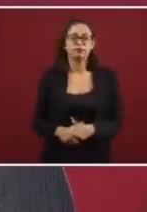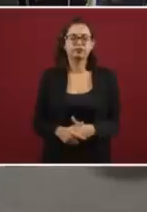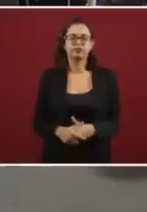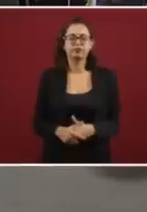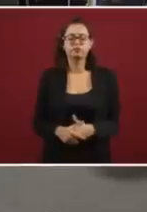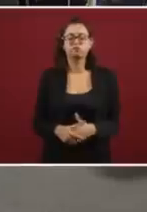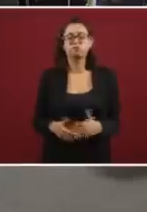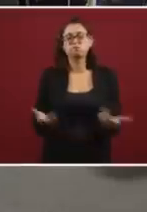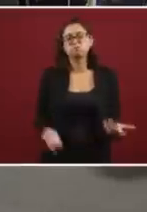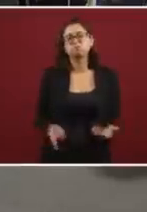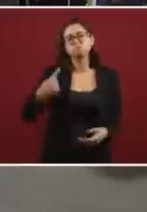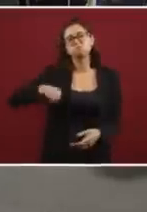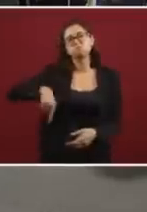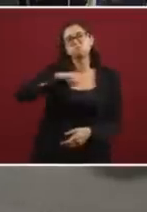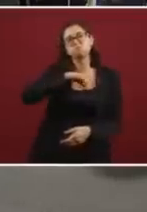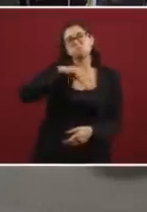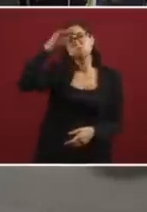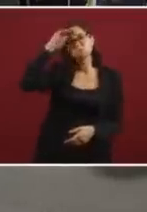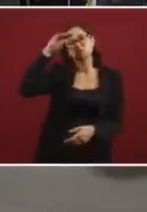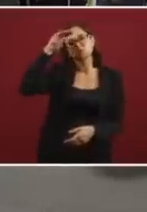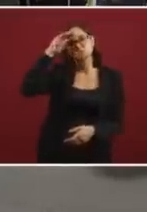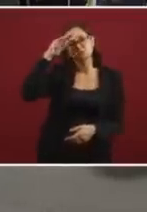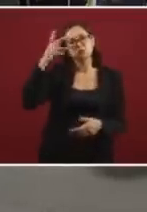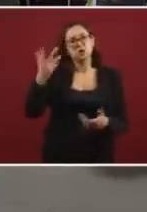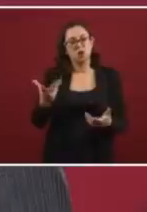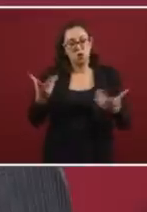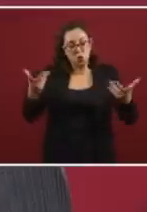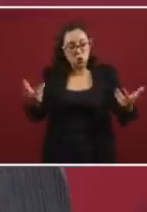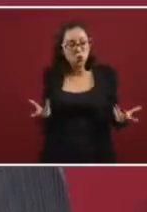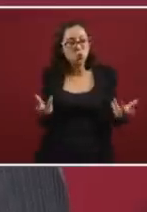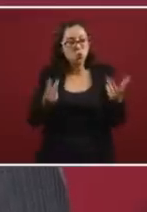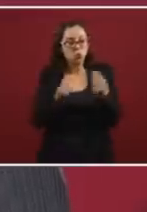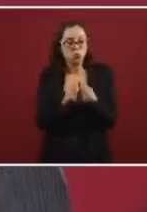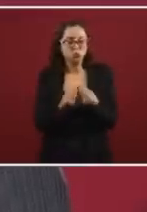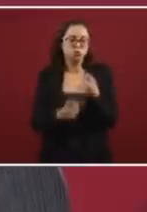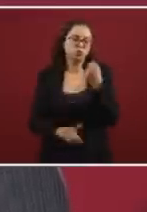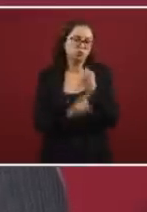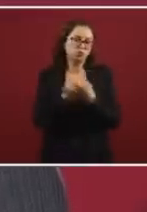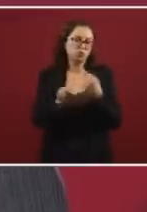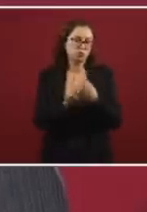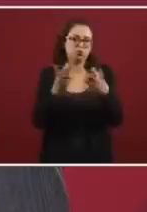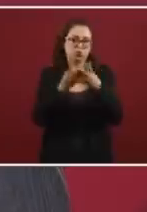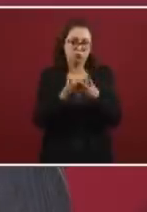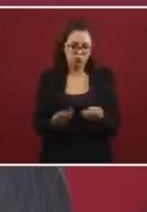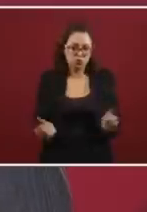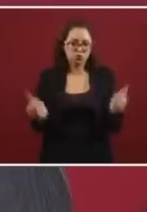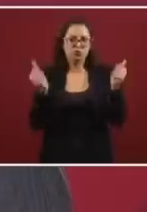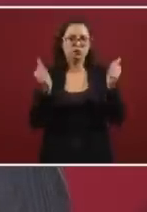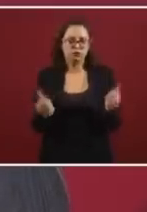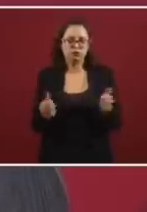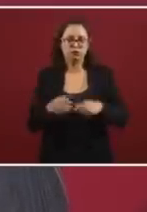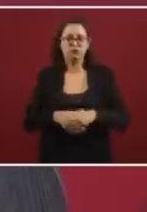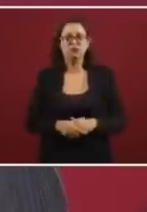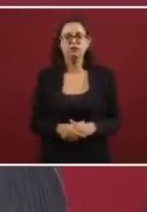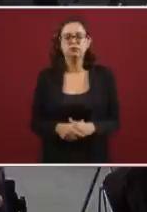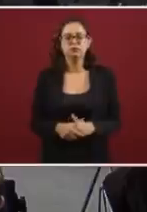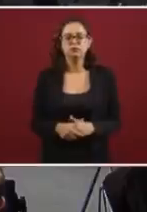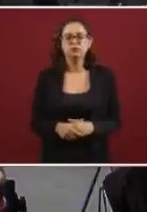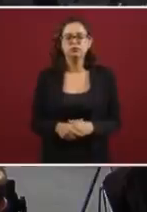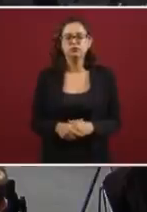buscando resolver de manera conjunta estos temas estos asuntos